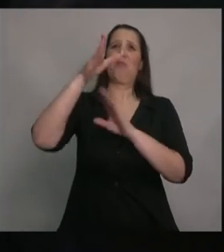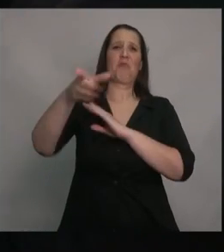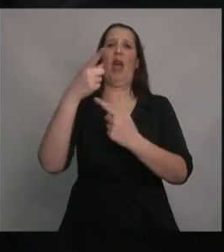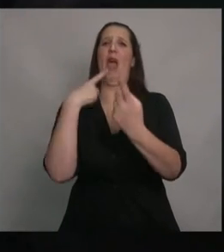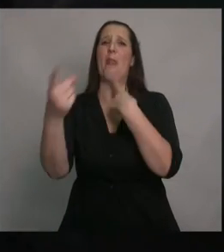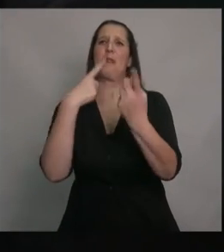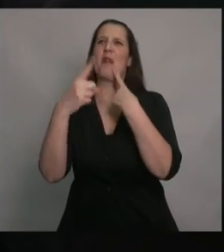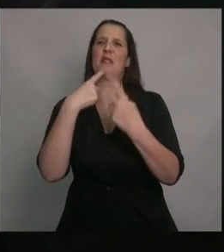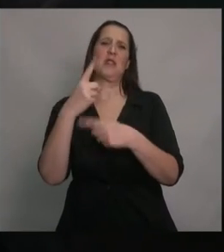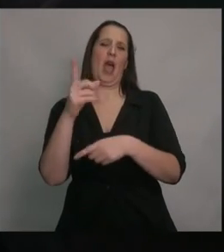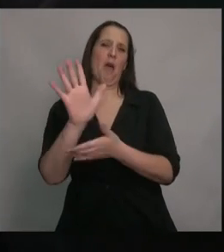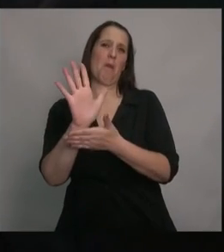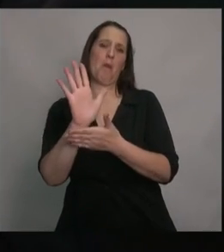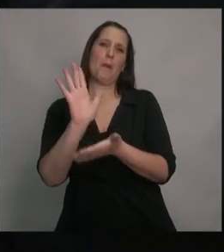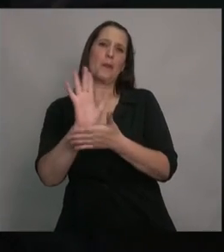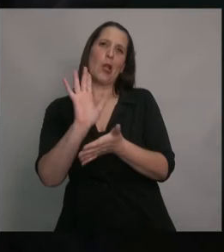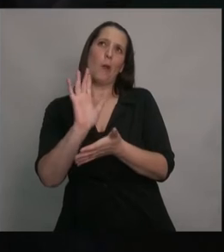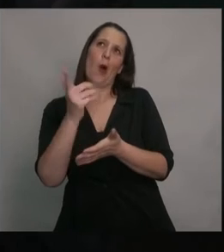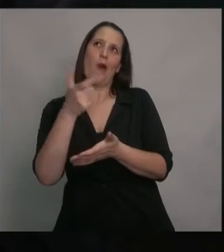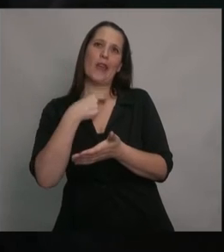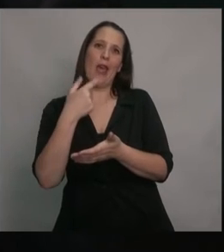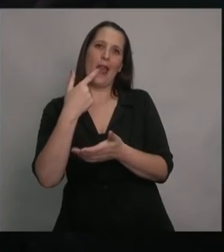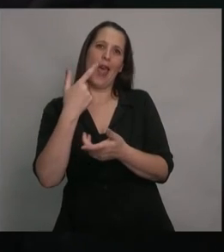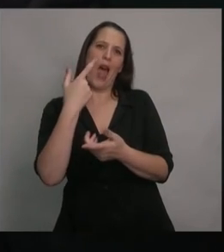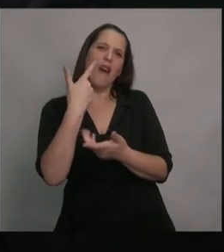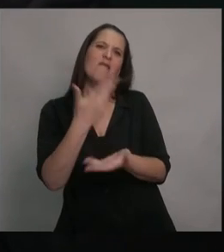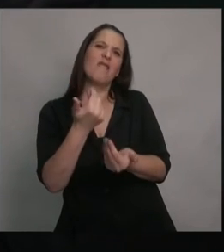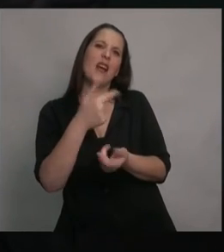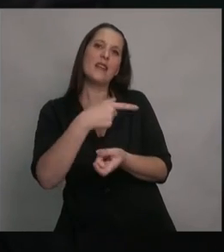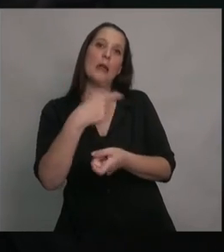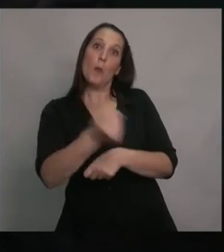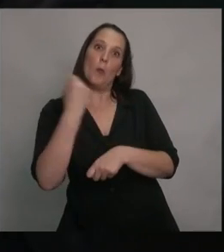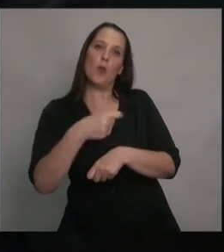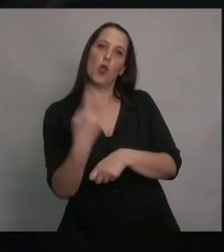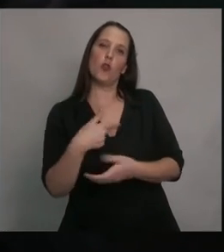entrevista supuestamente de convencimiento, que era en esencia para que traicionáramos, ¿no?